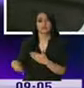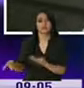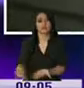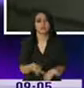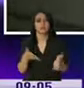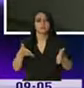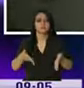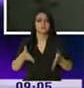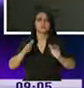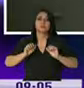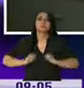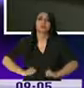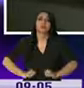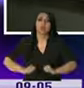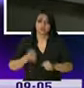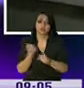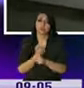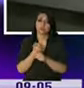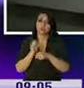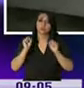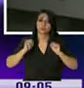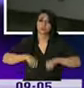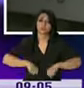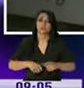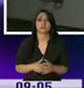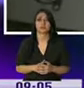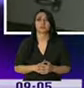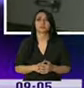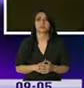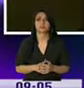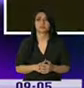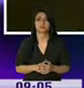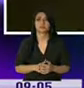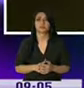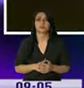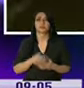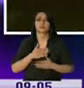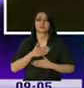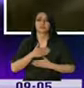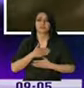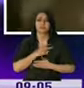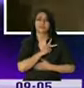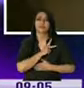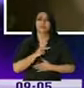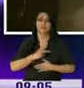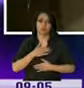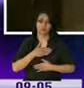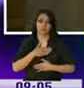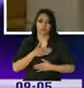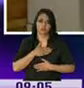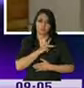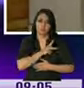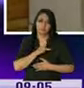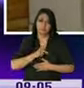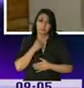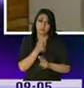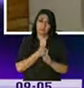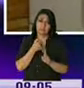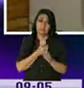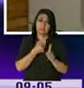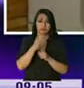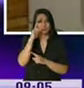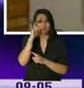conocer sus habilidades. Y sabes qué, querida mía, y esto es algo muy, muy de mi peculio, lucha por tus sueños. Yo sé que ahorita